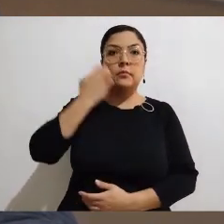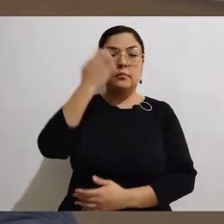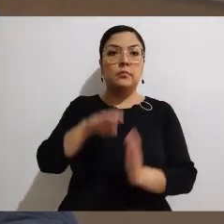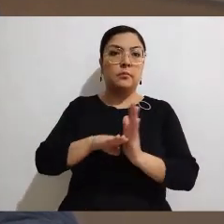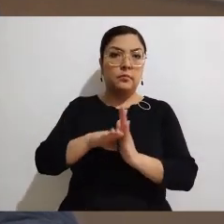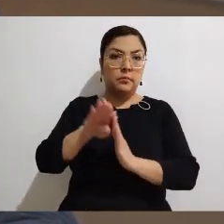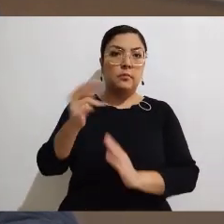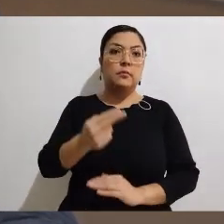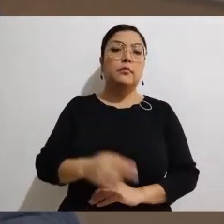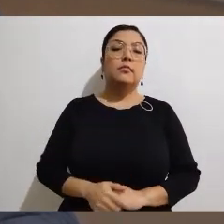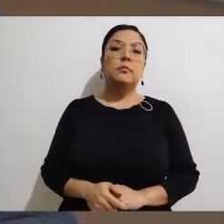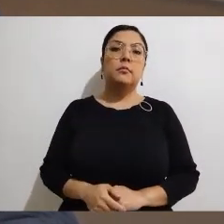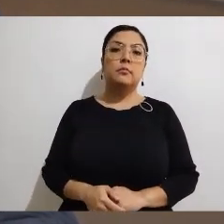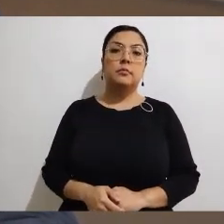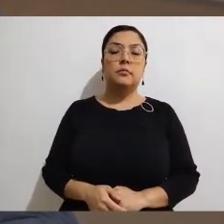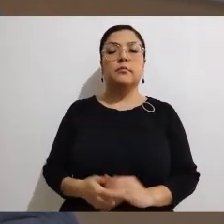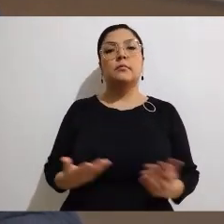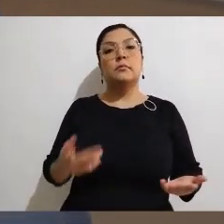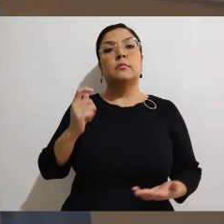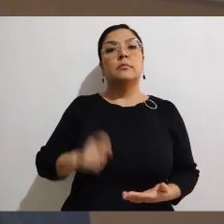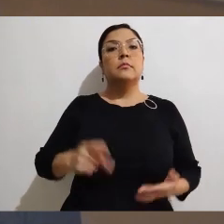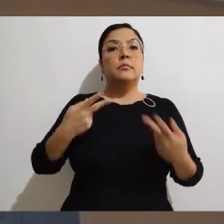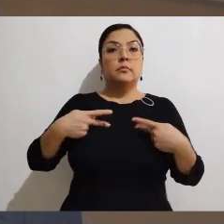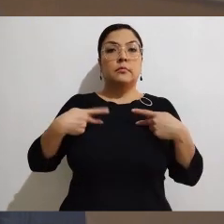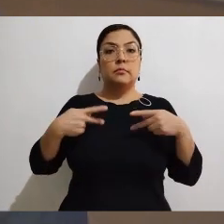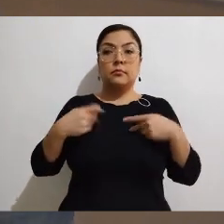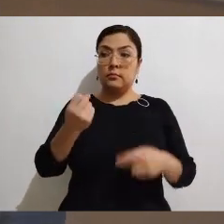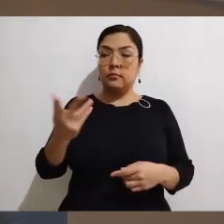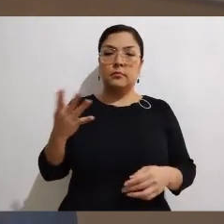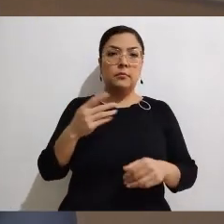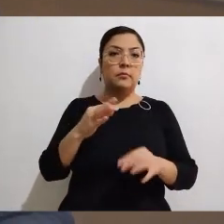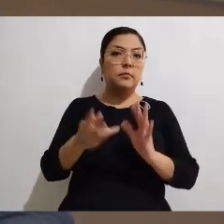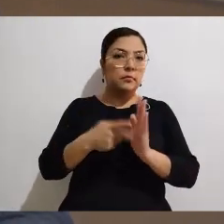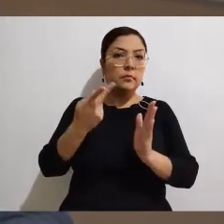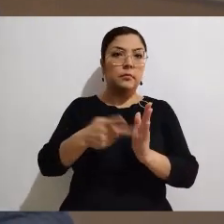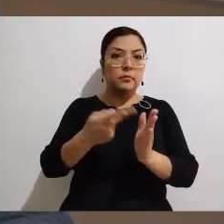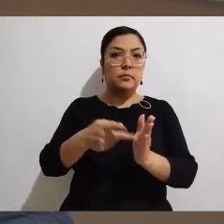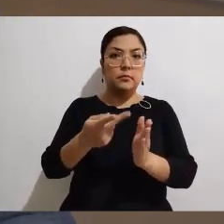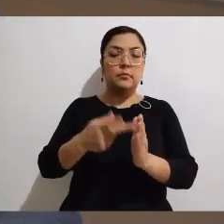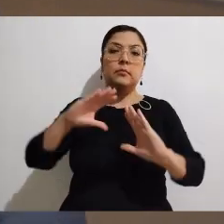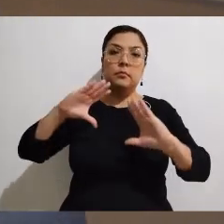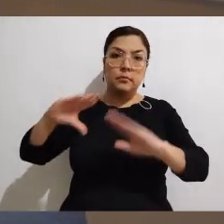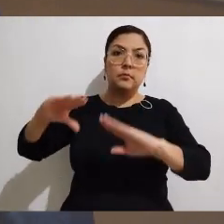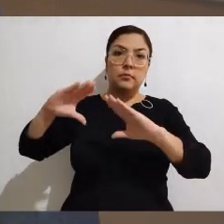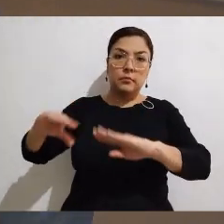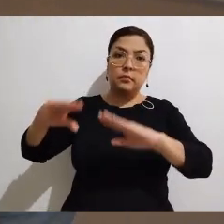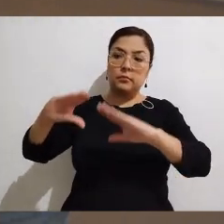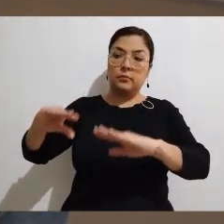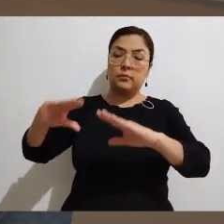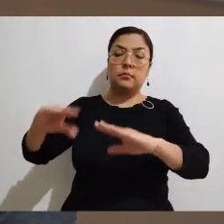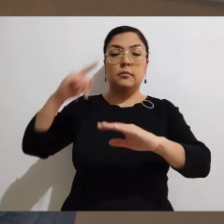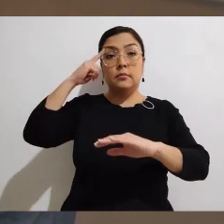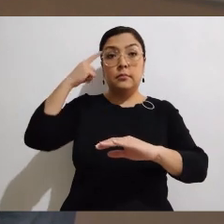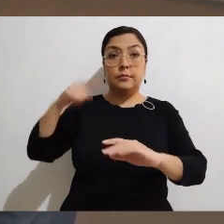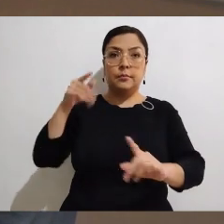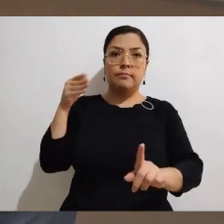como tú sabes, pues que la gente esté permanentemente capacitada, que esté permanentemente cumpliendo con diversas metas